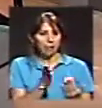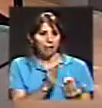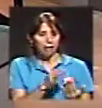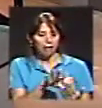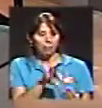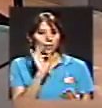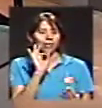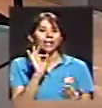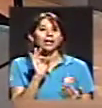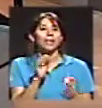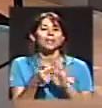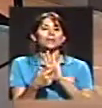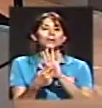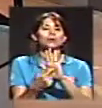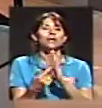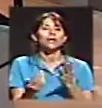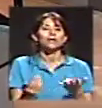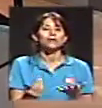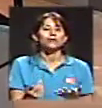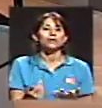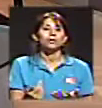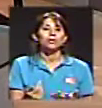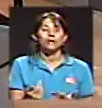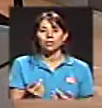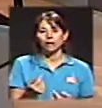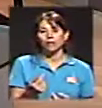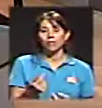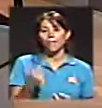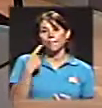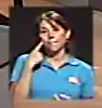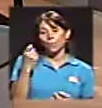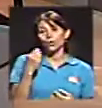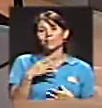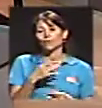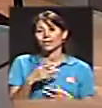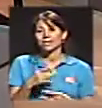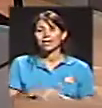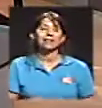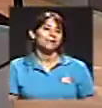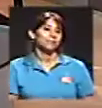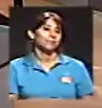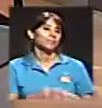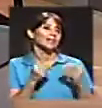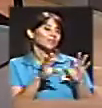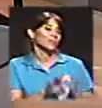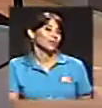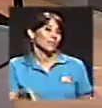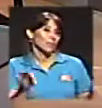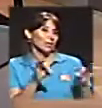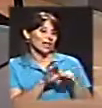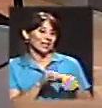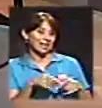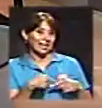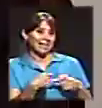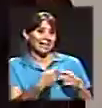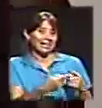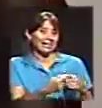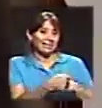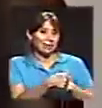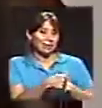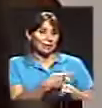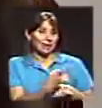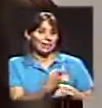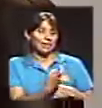Uh-huh. Se los voy a dejar porque es muy interesante. Es muy importante, y en estos 2 minutos, un minuto y medio que nos queda,